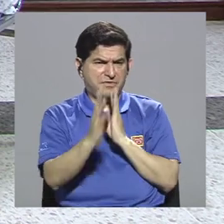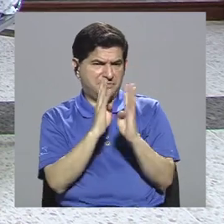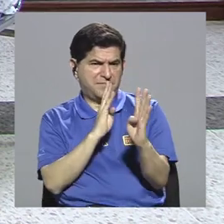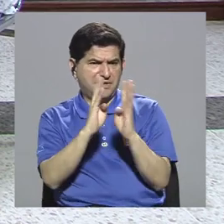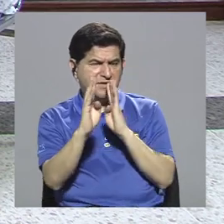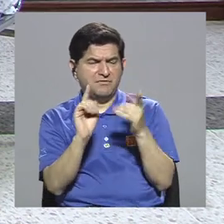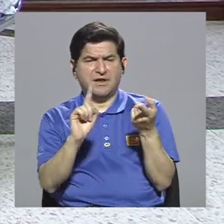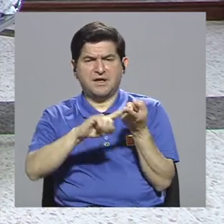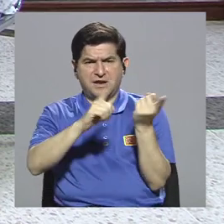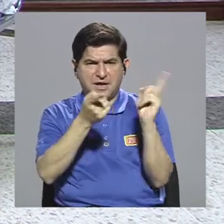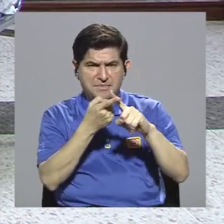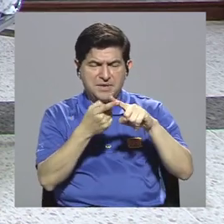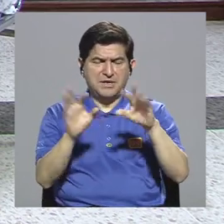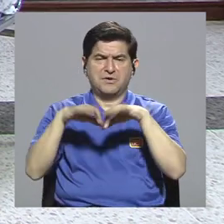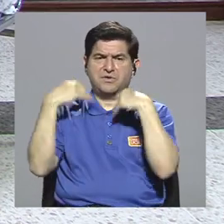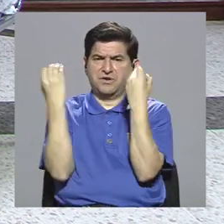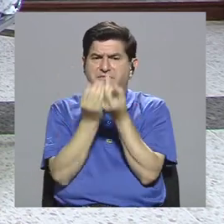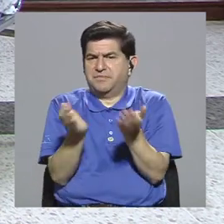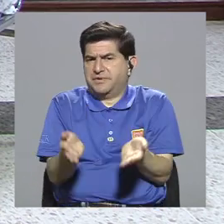amigos o con familiares.